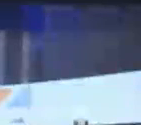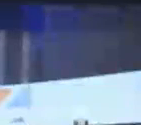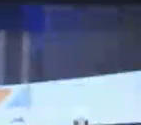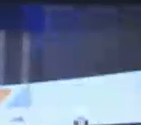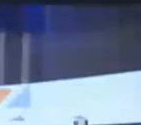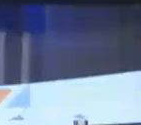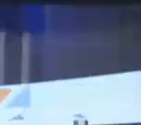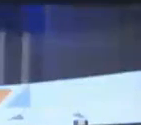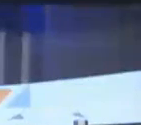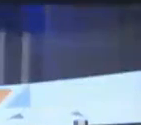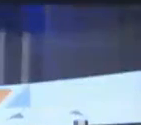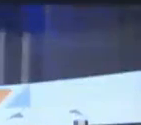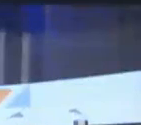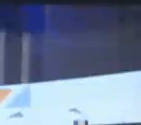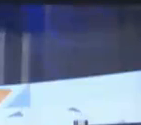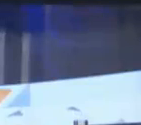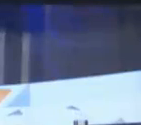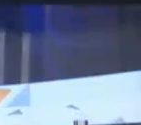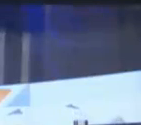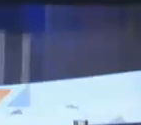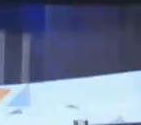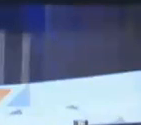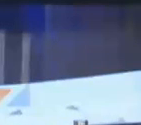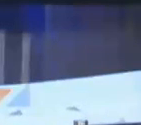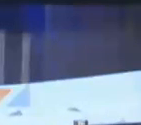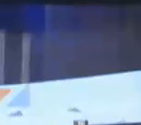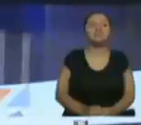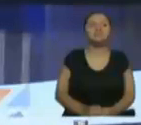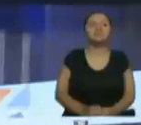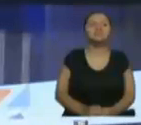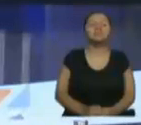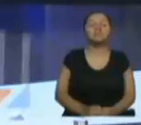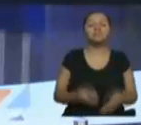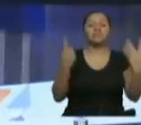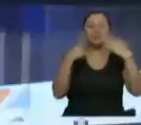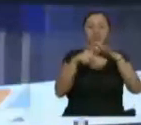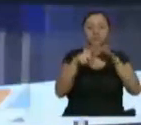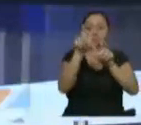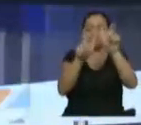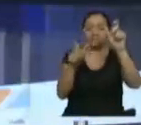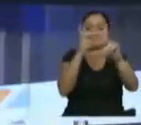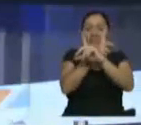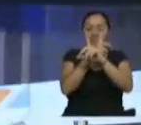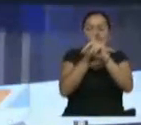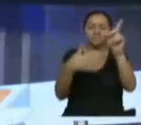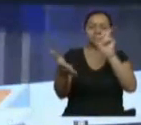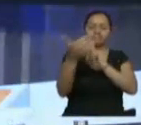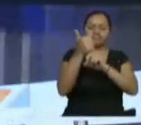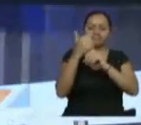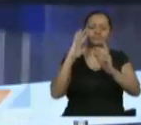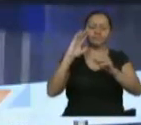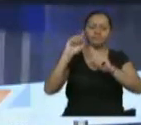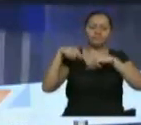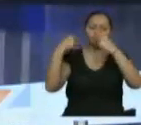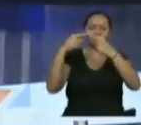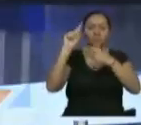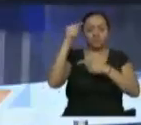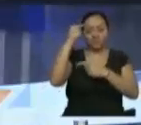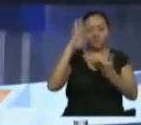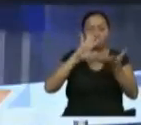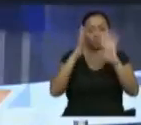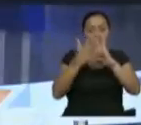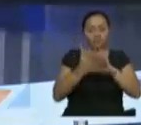Seguimos informando. La inclusión de las personas con discapacidad es otro de los logros de la Revolución Ciudadana en estos 10 años.